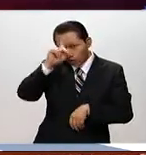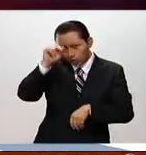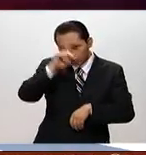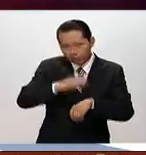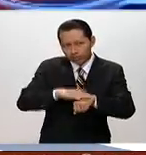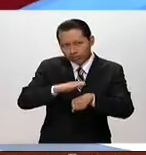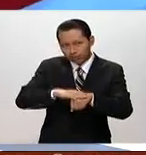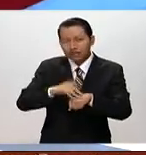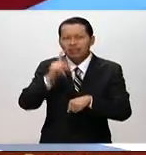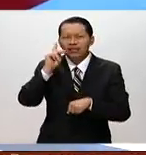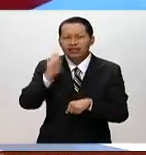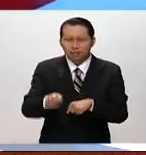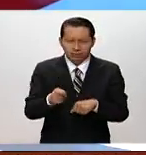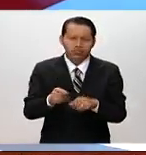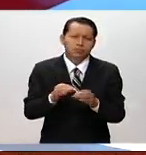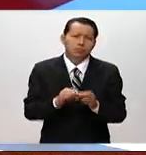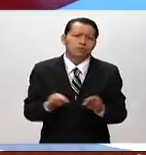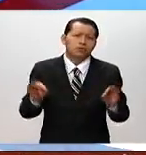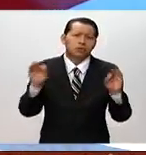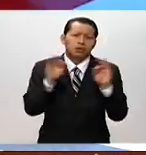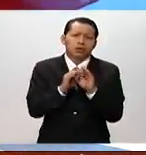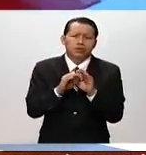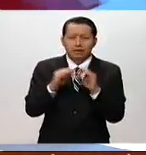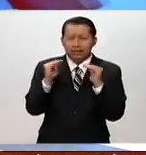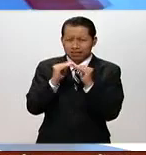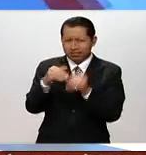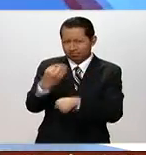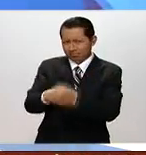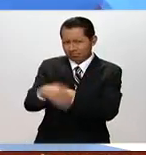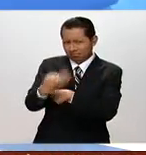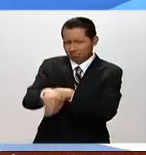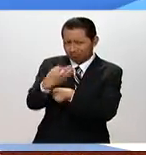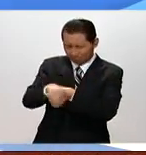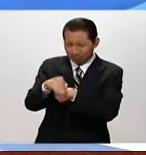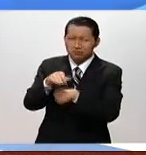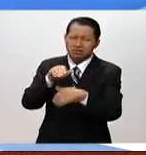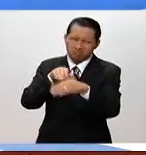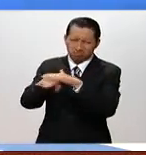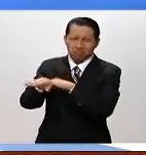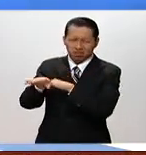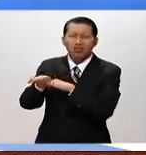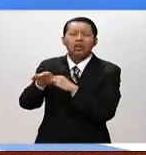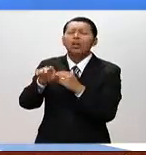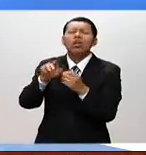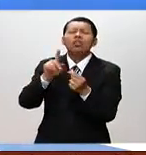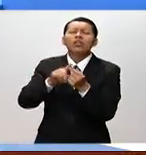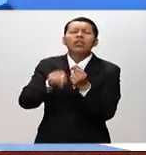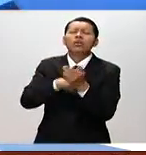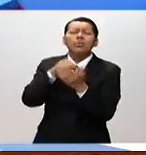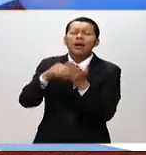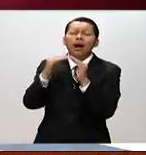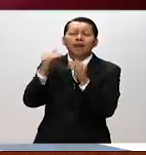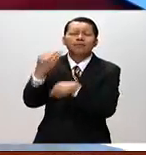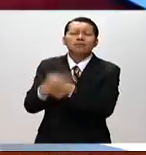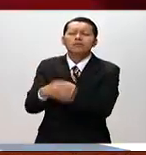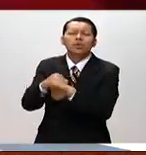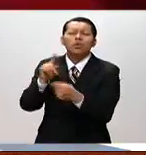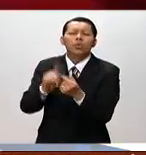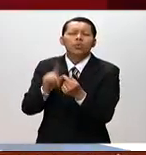que sin dudarlo acudan a estos albergues, a los albergues que se han instalado. ¿Dónde se encuentran? ¿En qué cabeceras municipales se encuentran esos